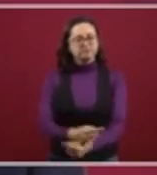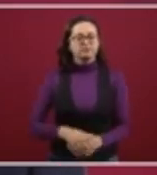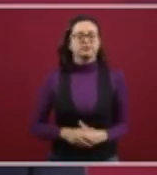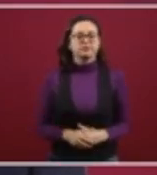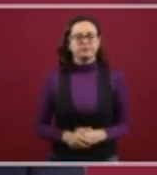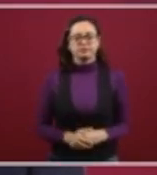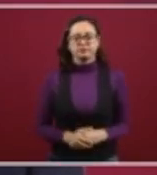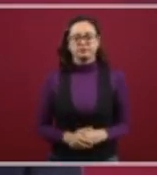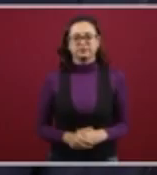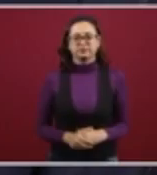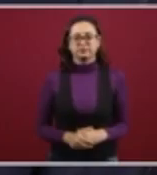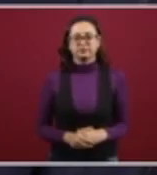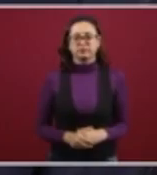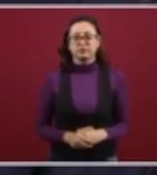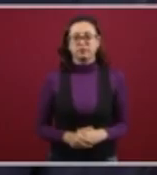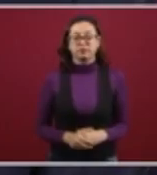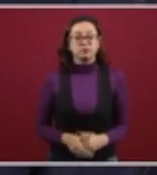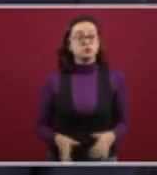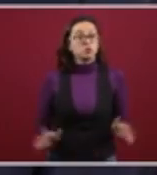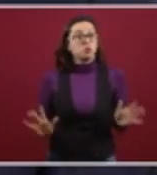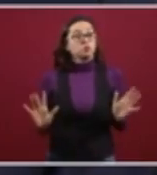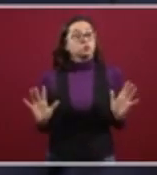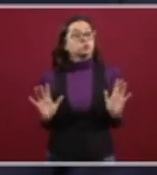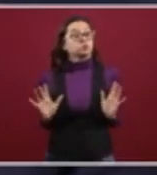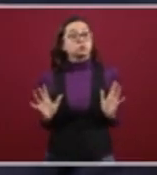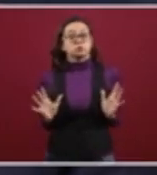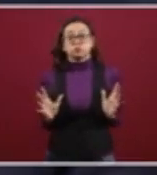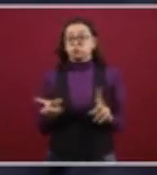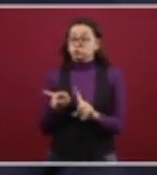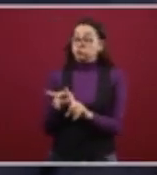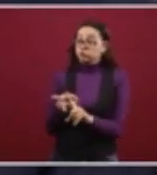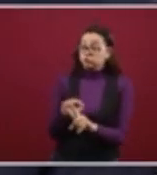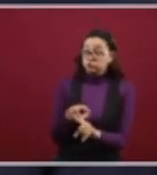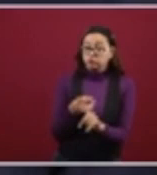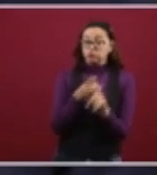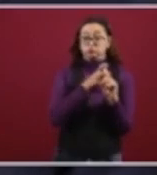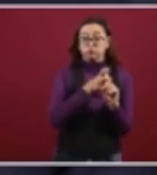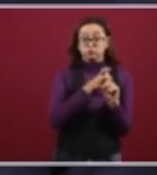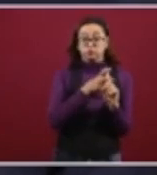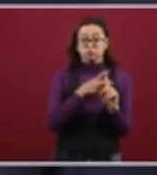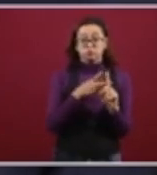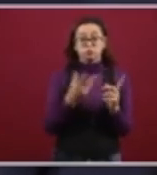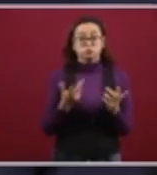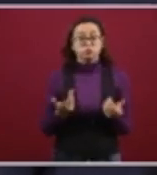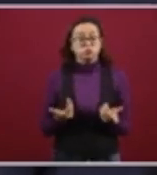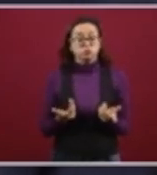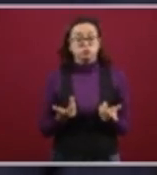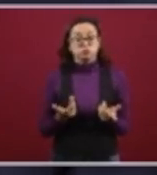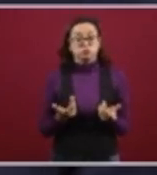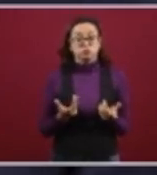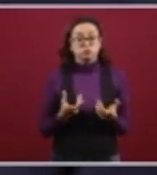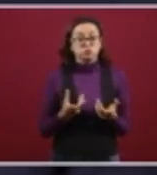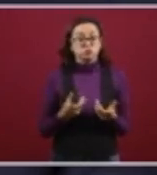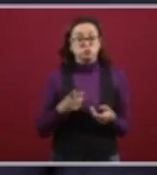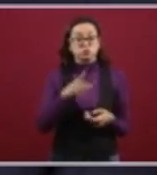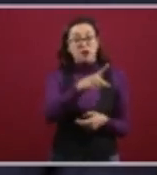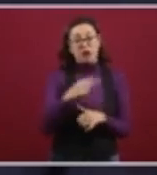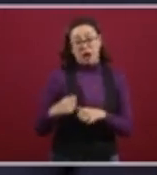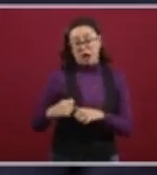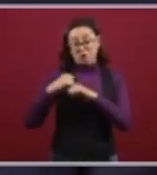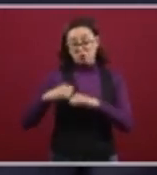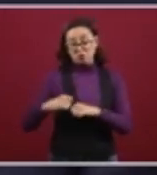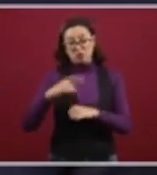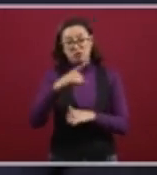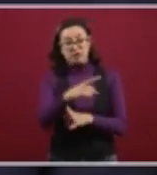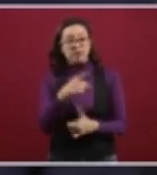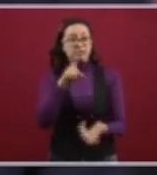que desapareció, se secuestró a un ciudadano y lo hizo una autoridad o está